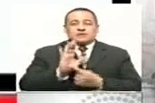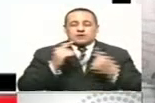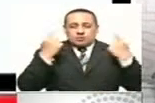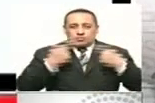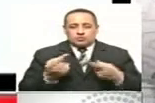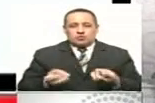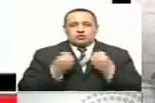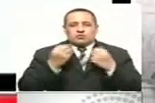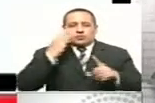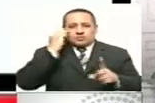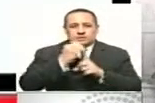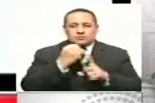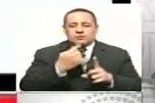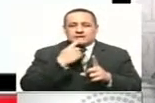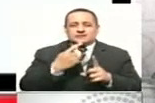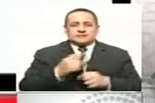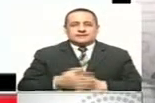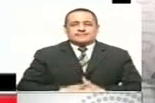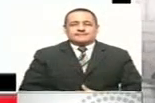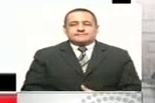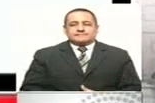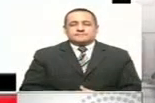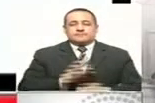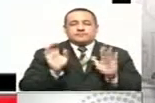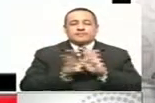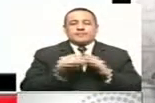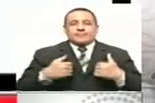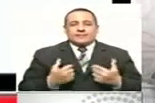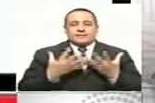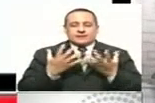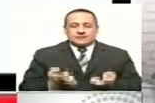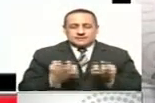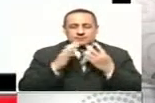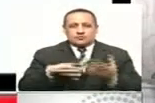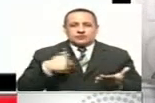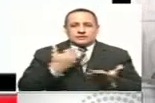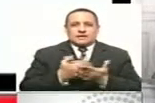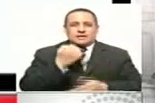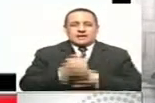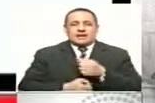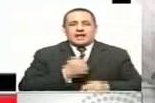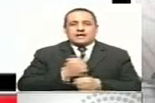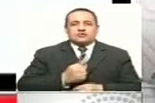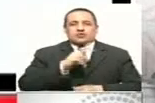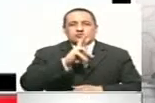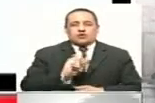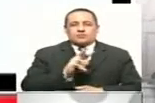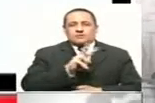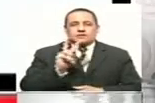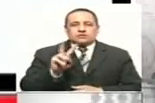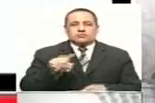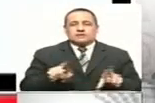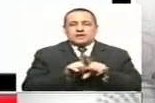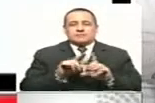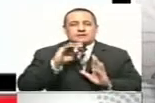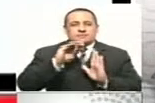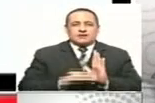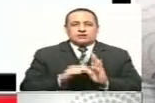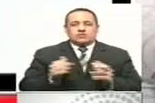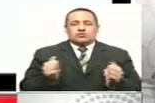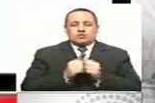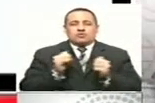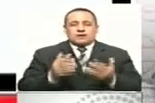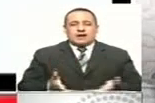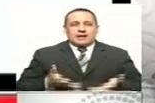como objetivos son los siguientes. Quisiéramos llegar al 2022 por lo menos con